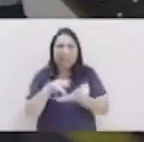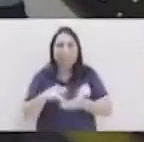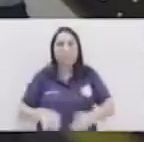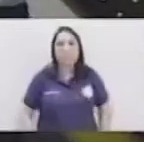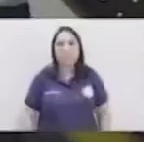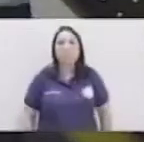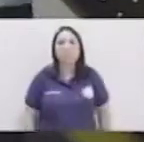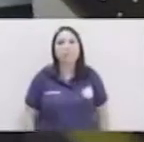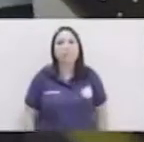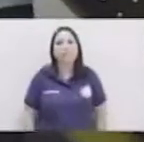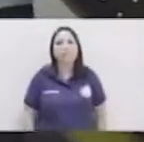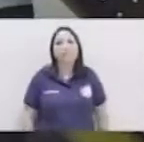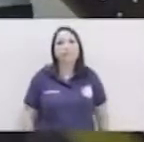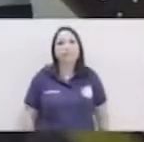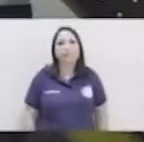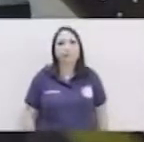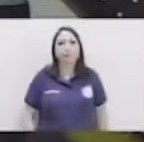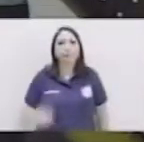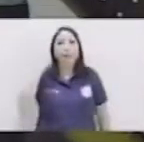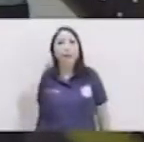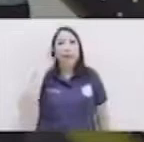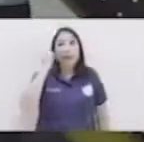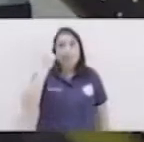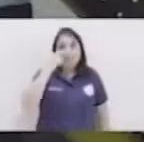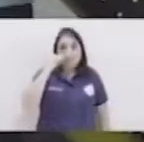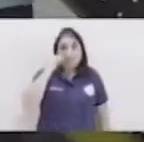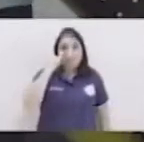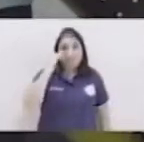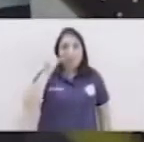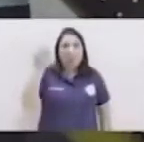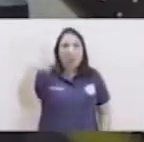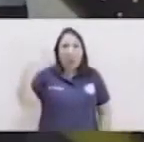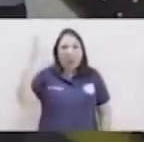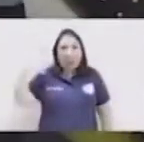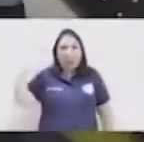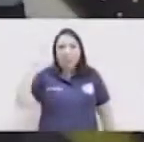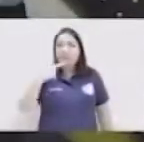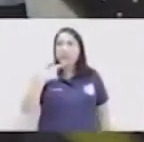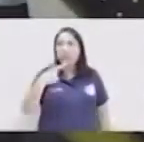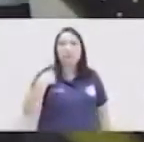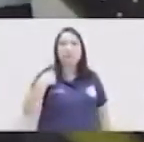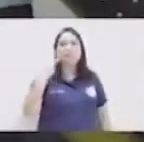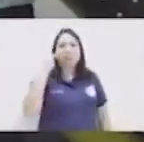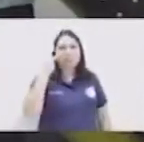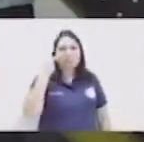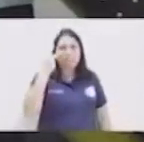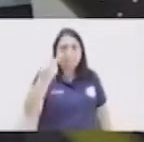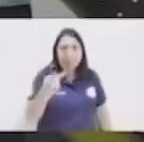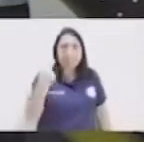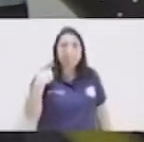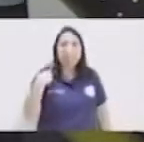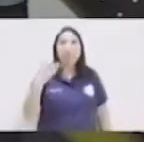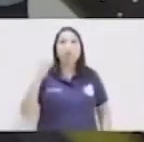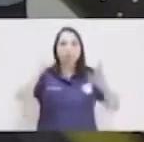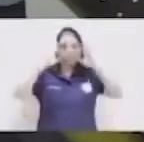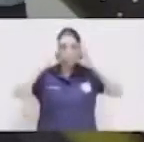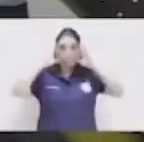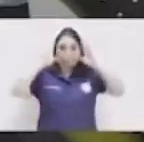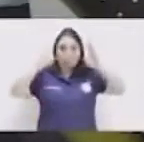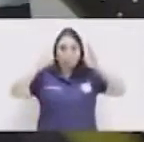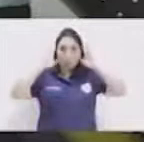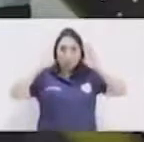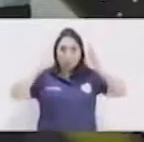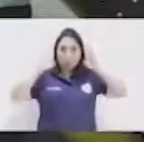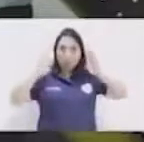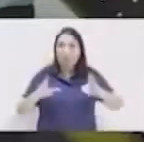Entonces, en anteriores años se tenía una visión que debíamos concentrarnos en